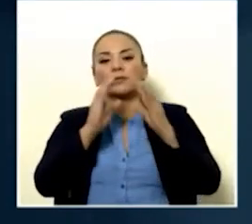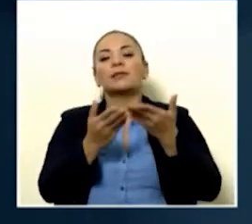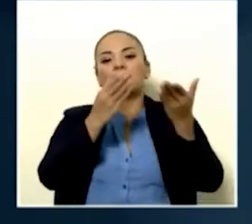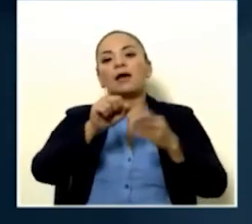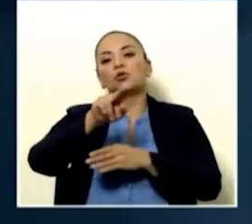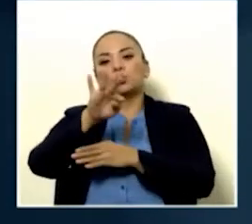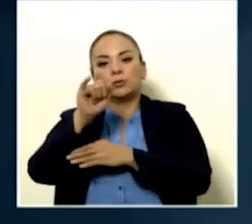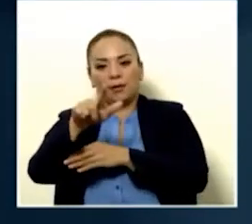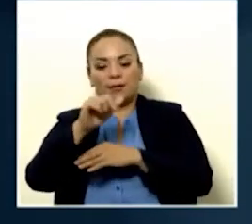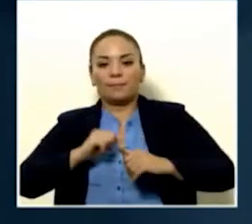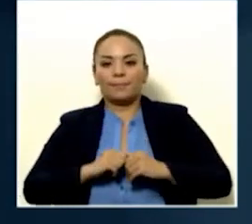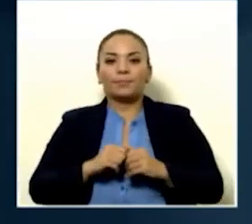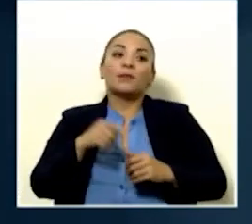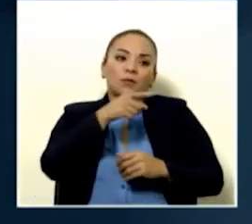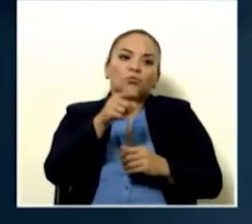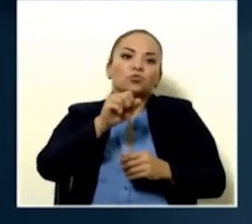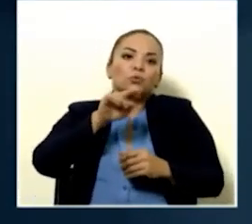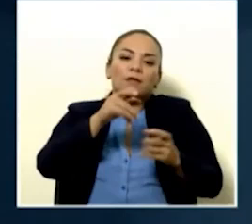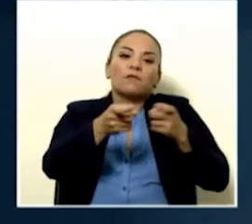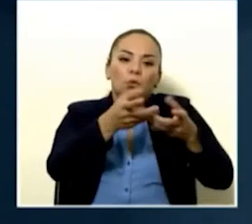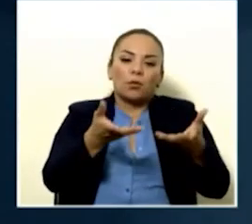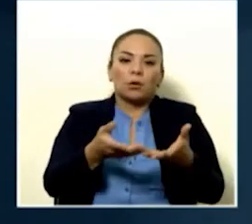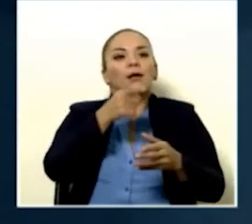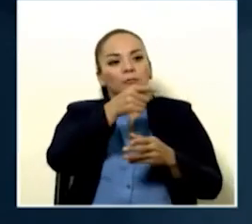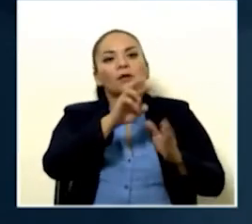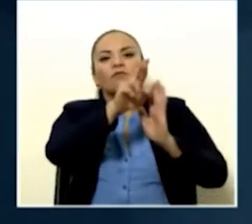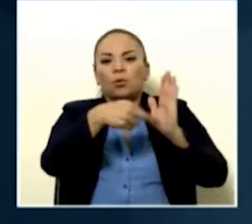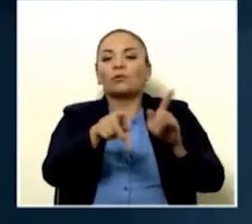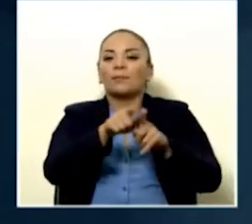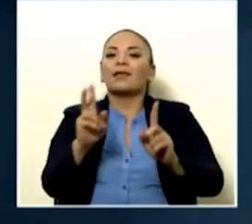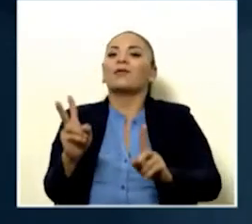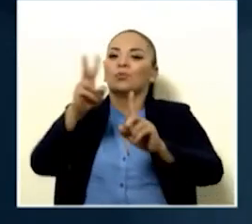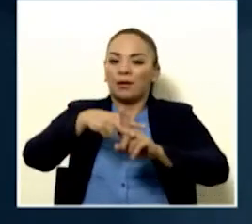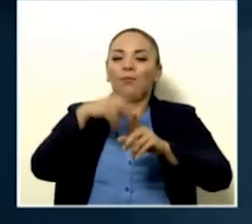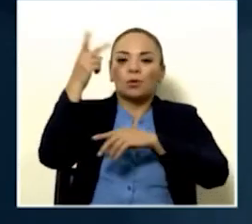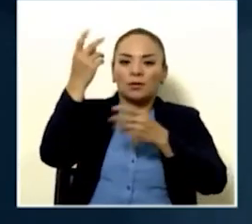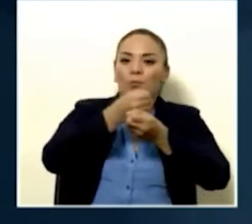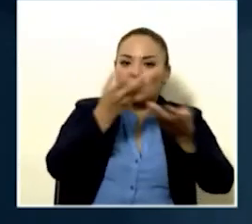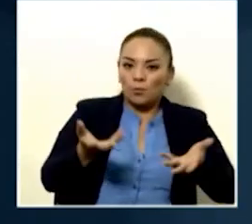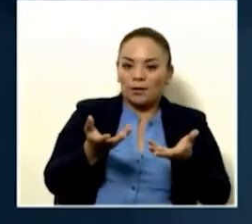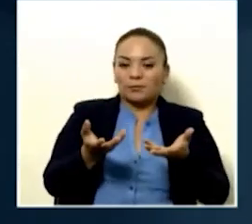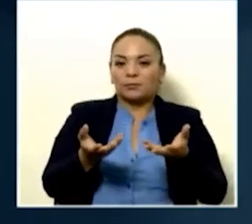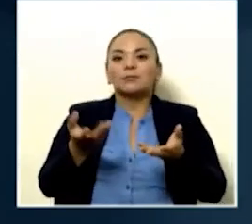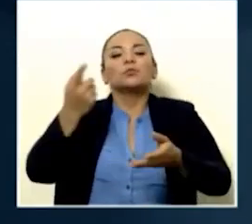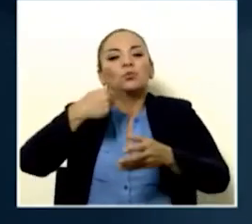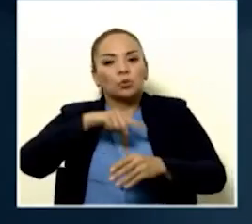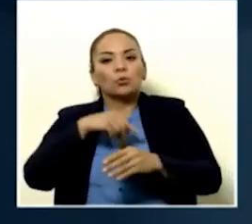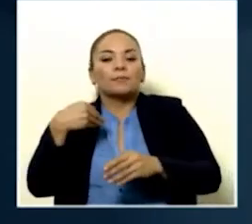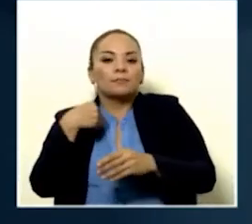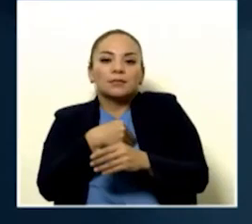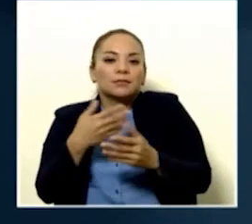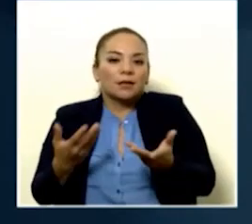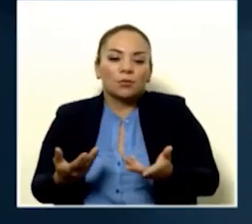a Sutel. Como regulador también le da un rol de ejecutor de la política pública que nosotros como